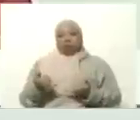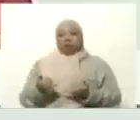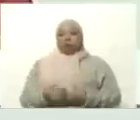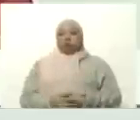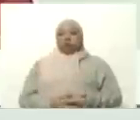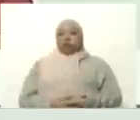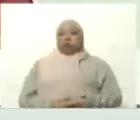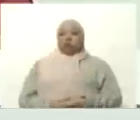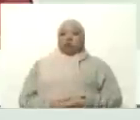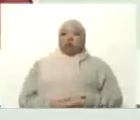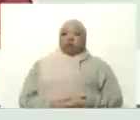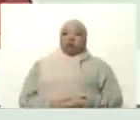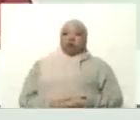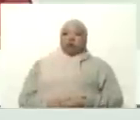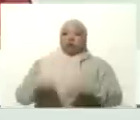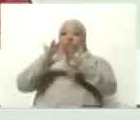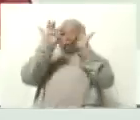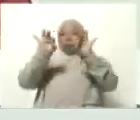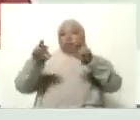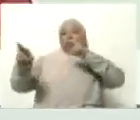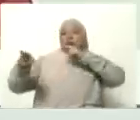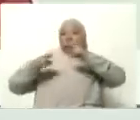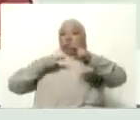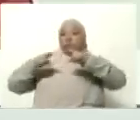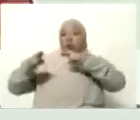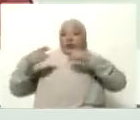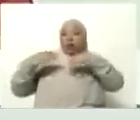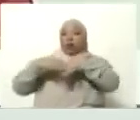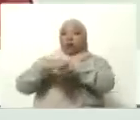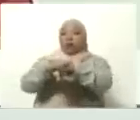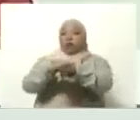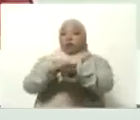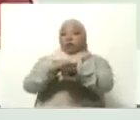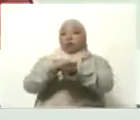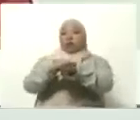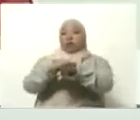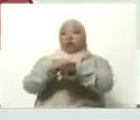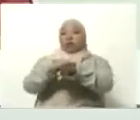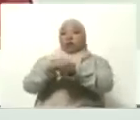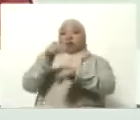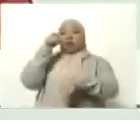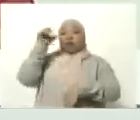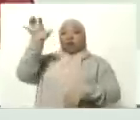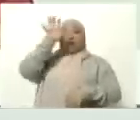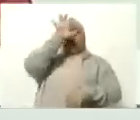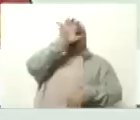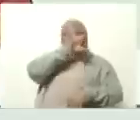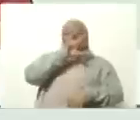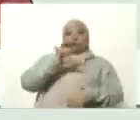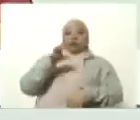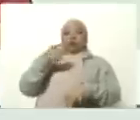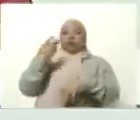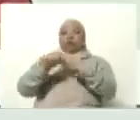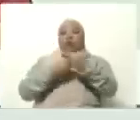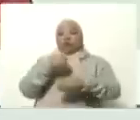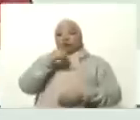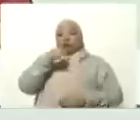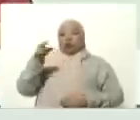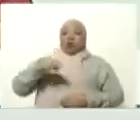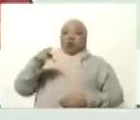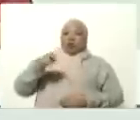debería ser la forma lógica de las relaciones entre los países, sin presiones de ningún